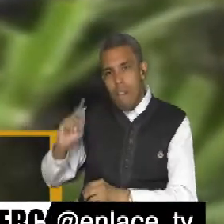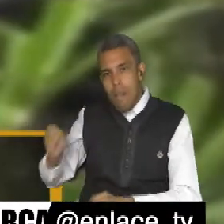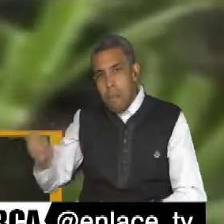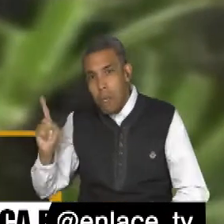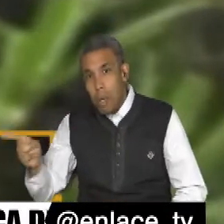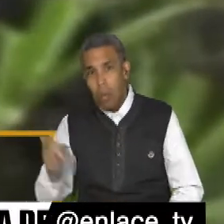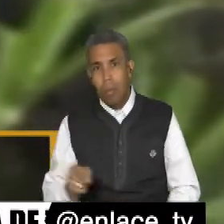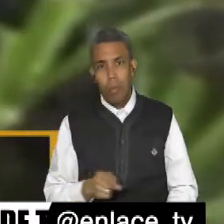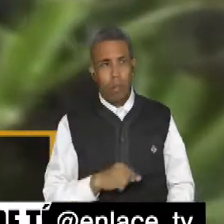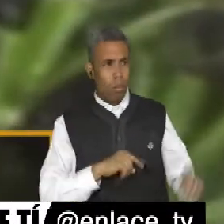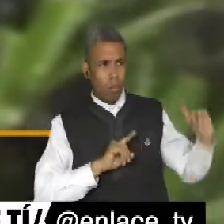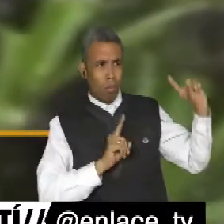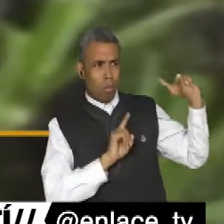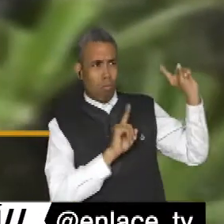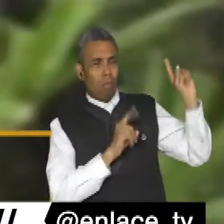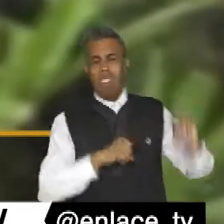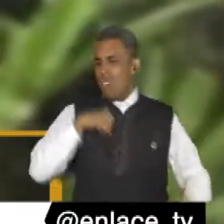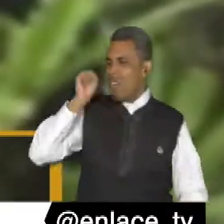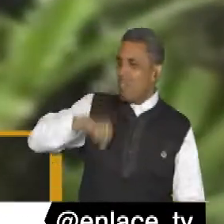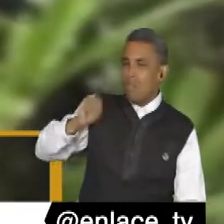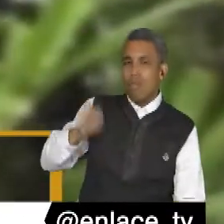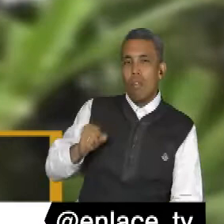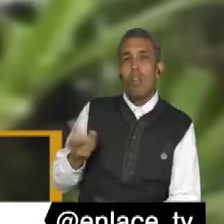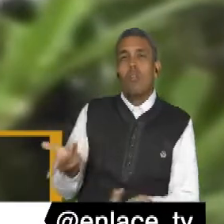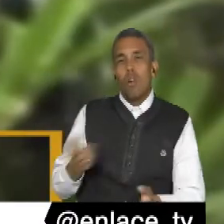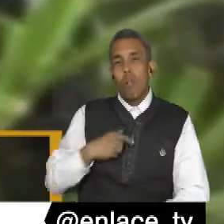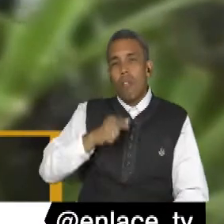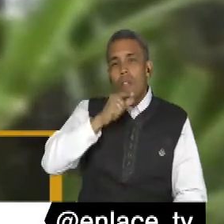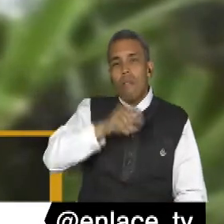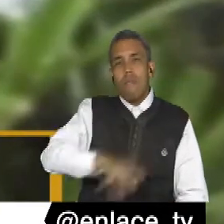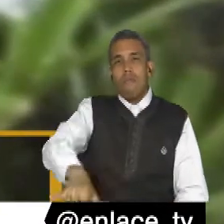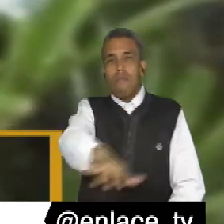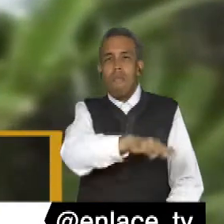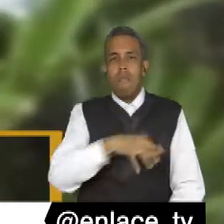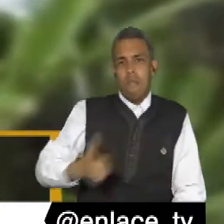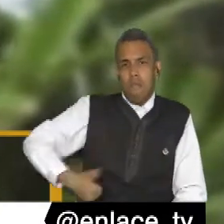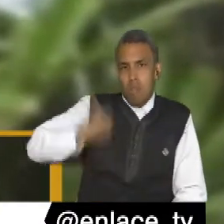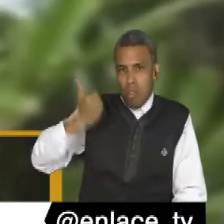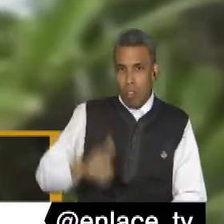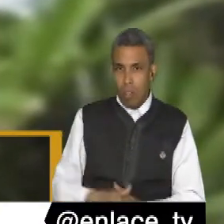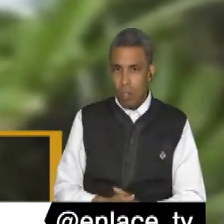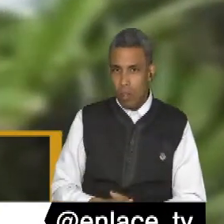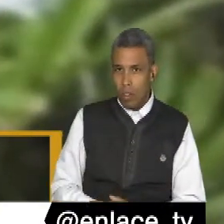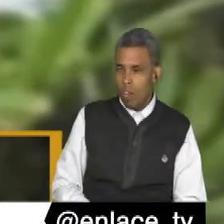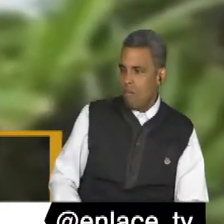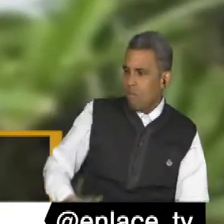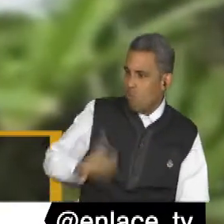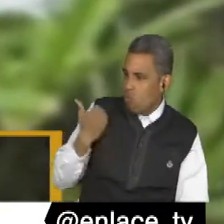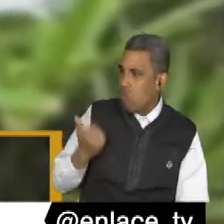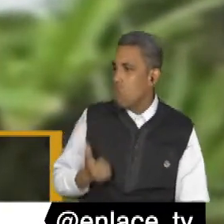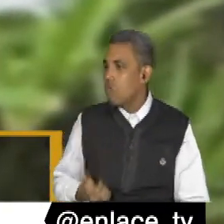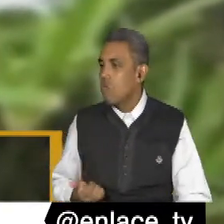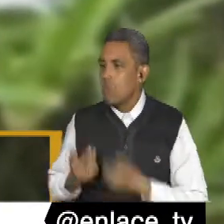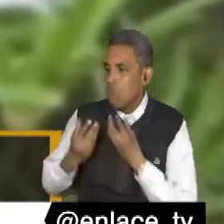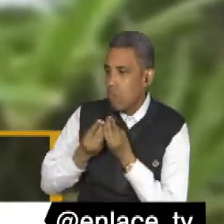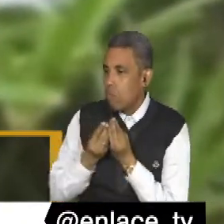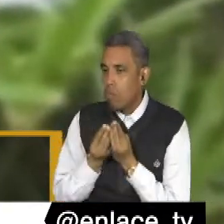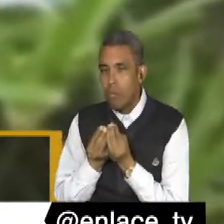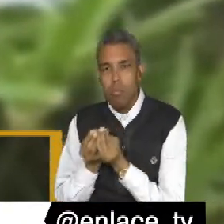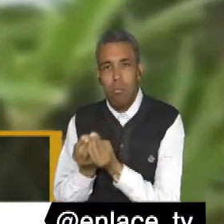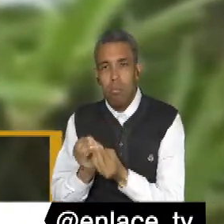ellos es meterse a las fincas. Hay una zona de San Pablo a nivel rural